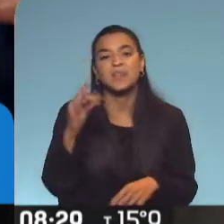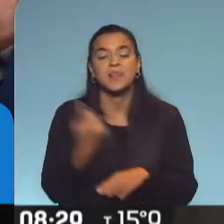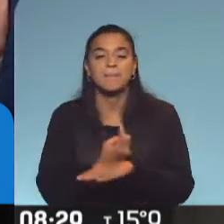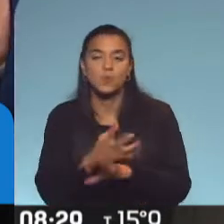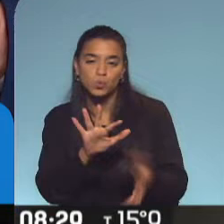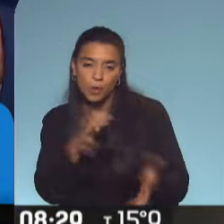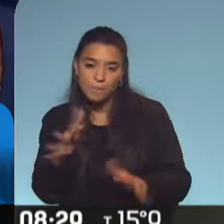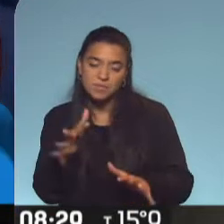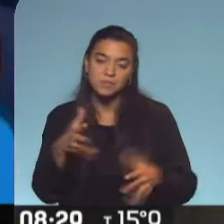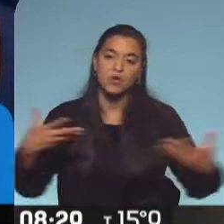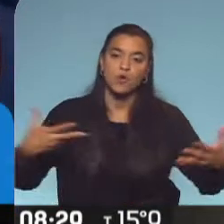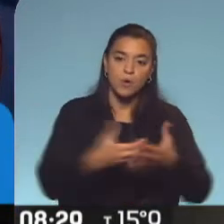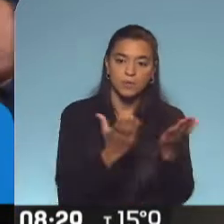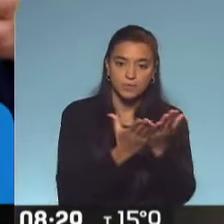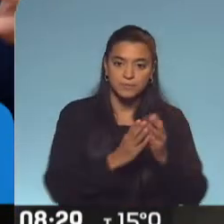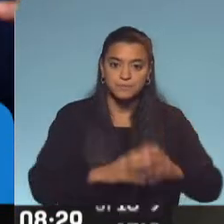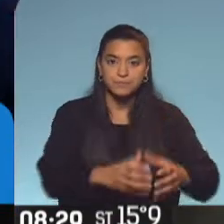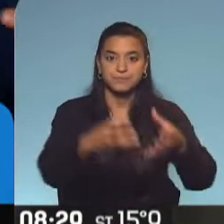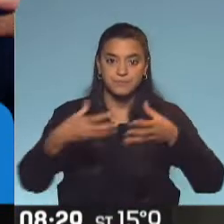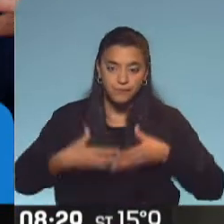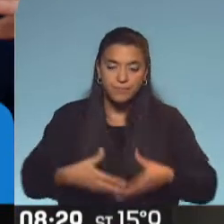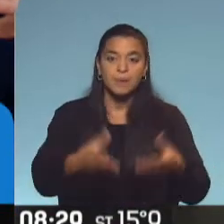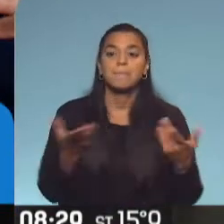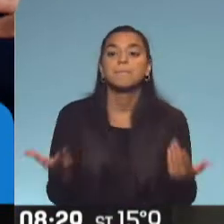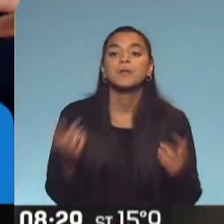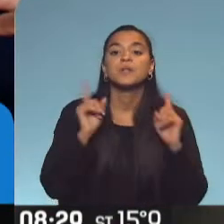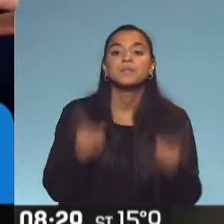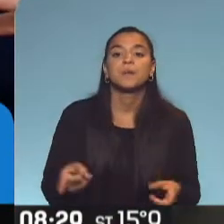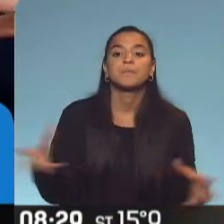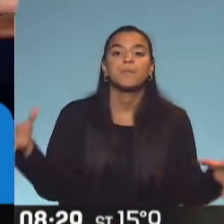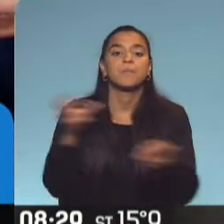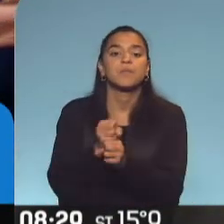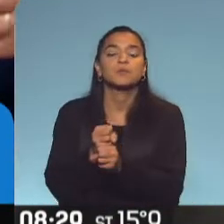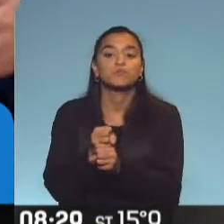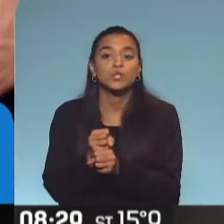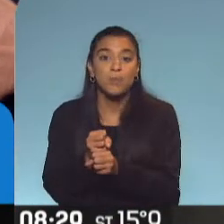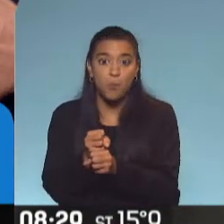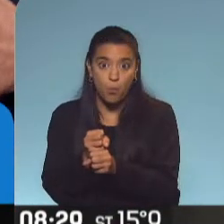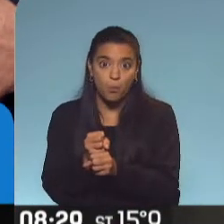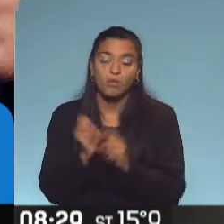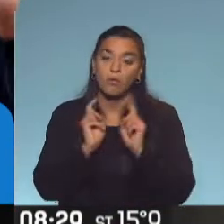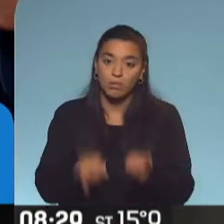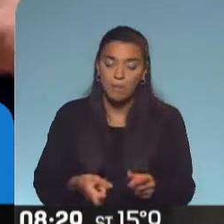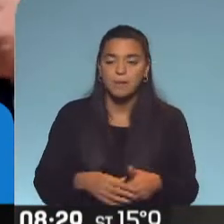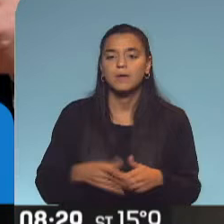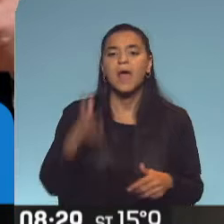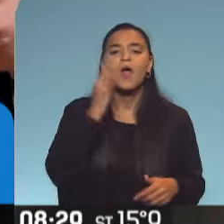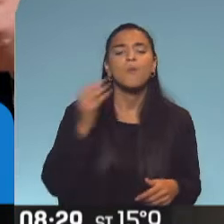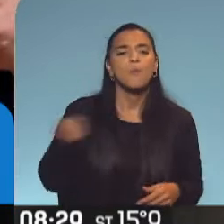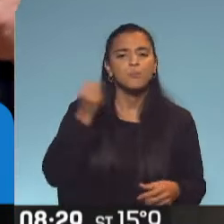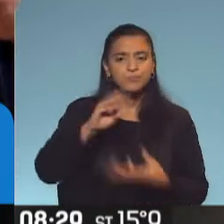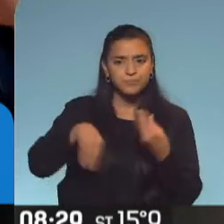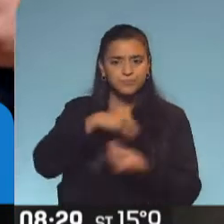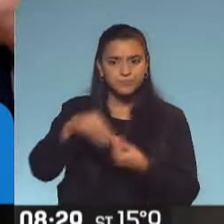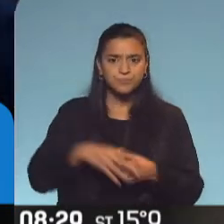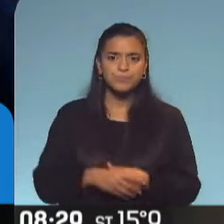los distintos grupos de estudiantes, pero al mismo tiempo para no saturar el uso del transporte público. Pero con un punto también importante que le decimos a las